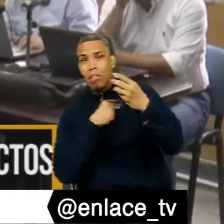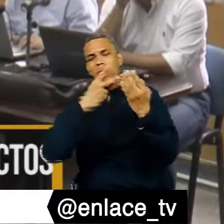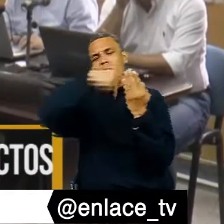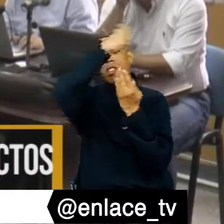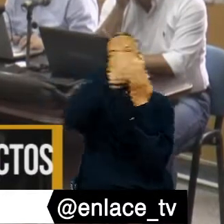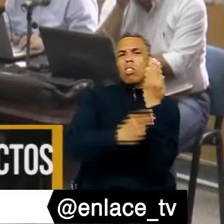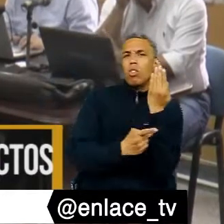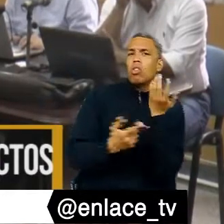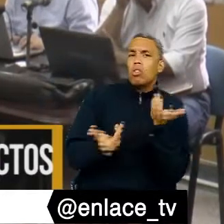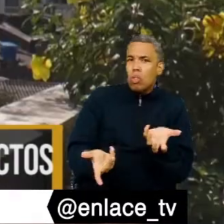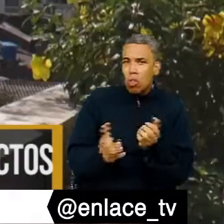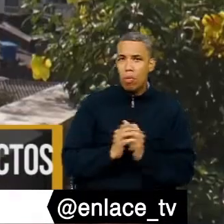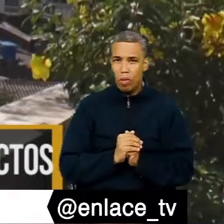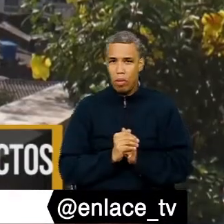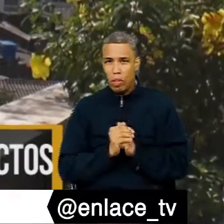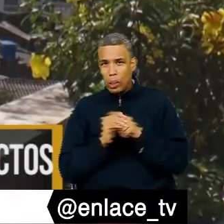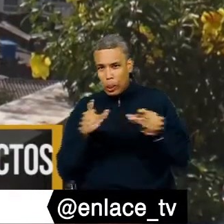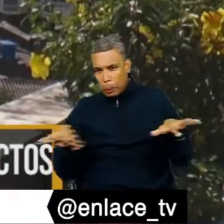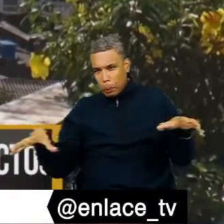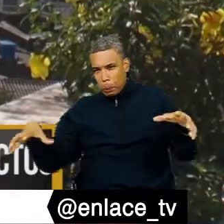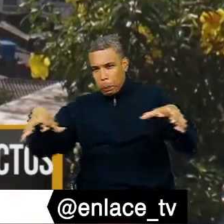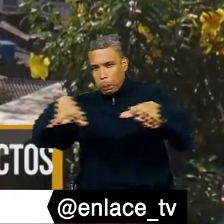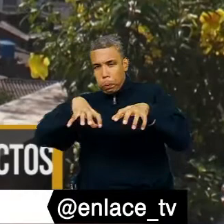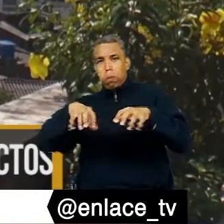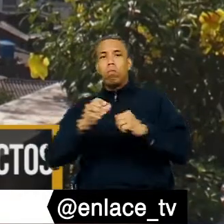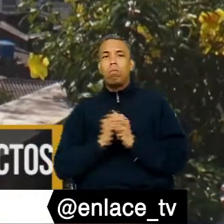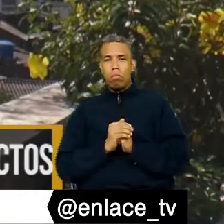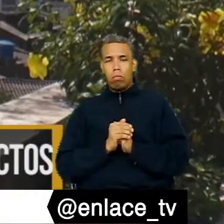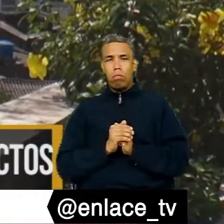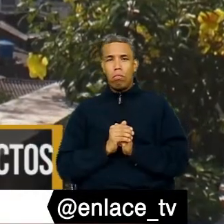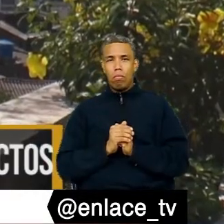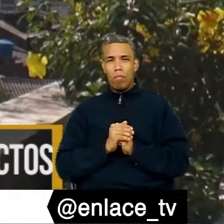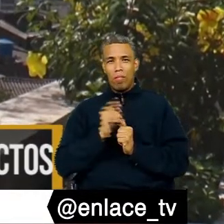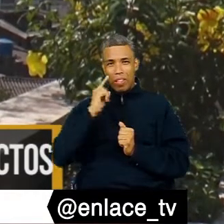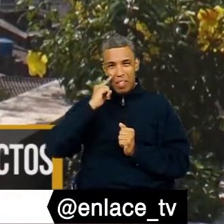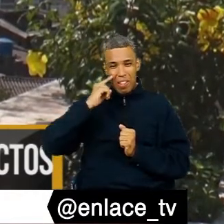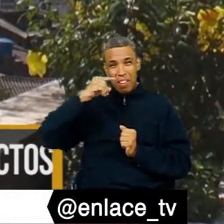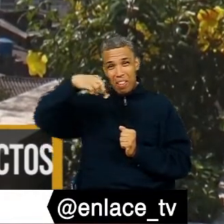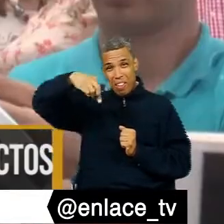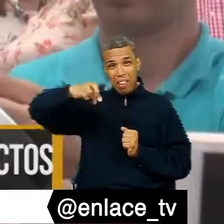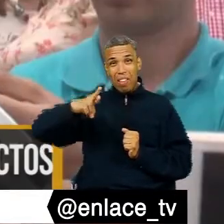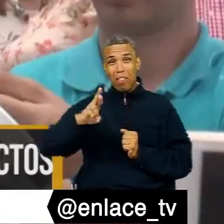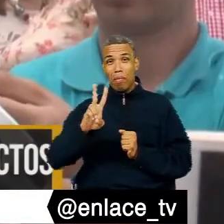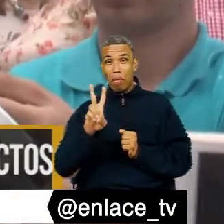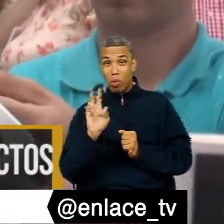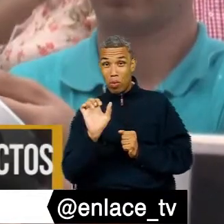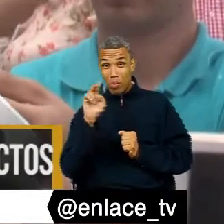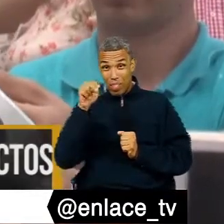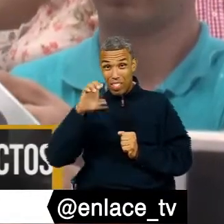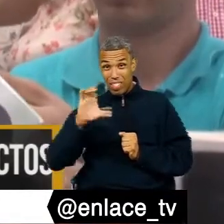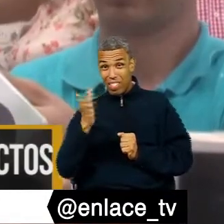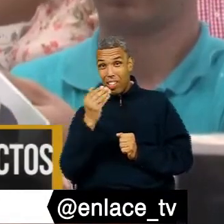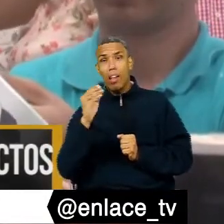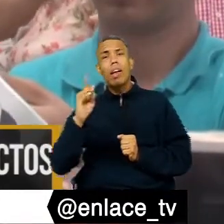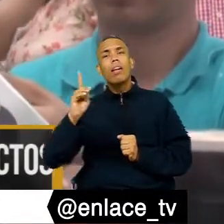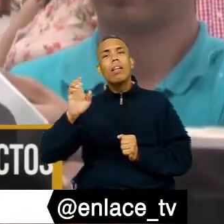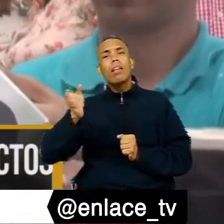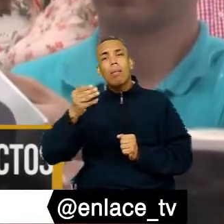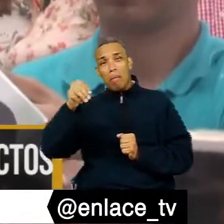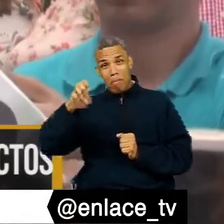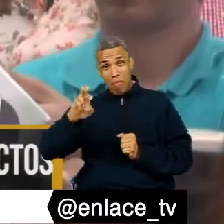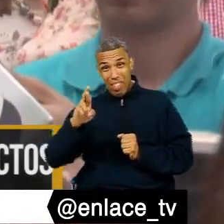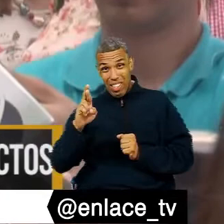que la Asamblea de Santander le dé un nuevo nombre a la provincia de Mares, hecho que no se ha dado por parte de los corporados. Otro proyecto importante que